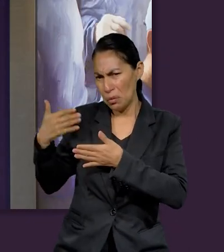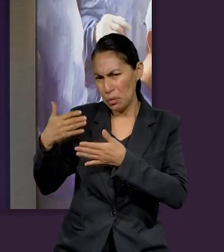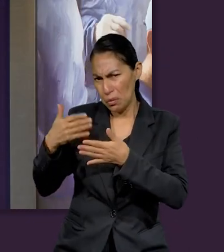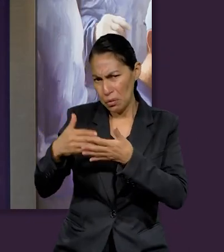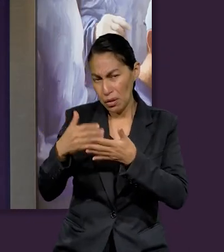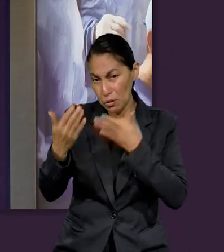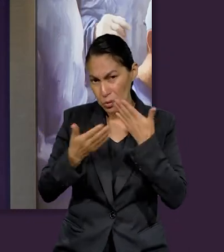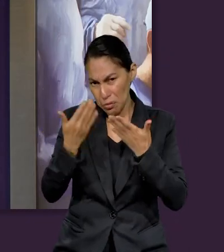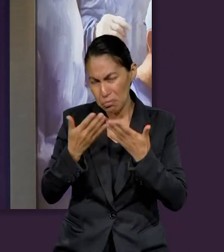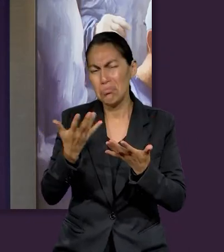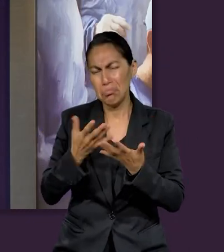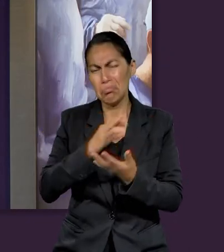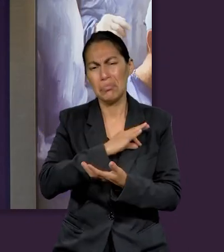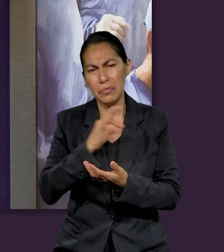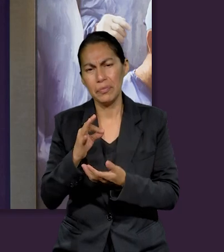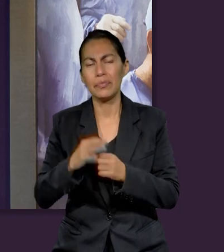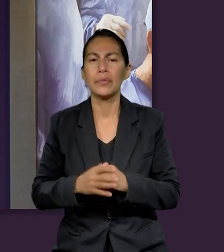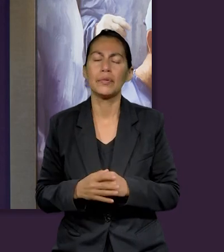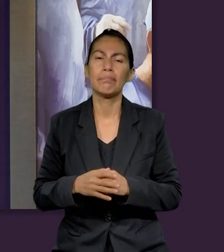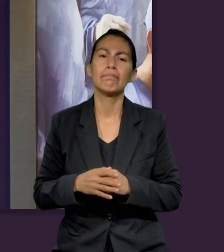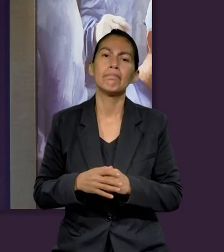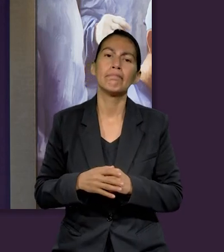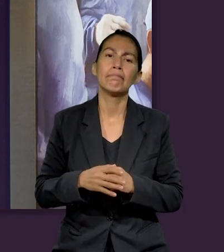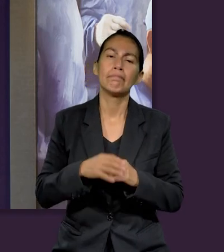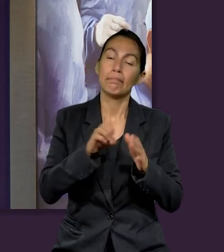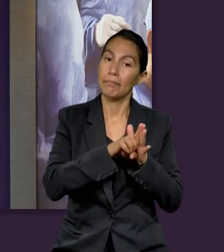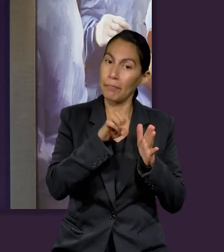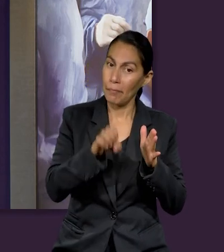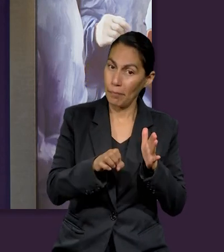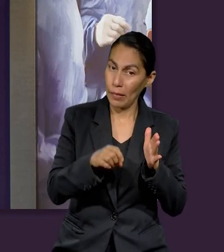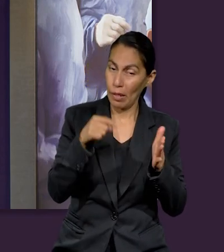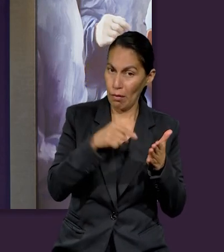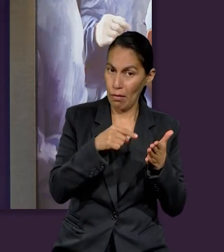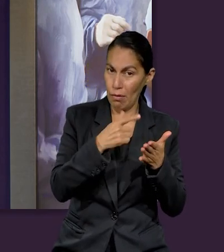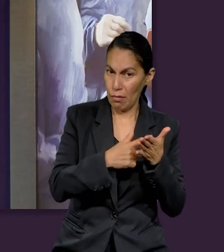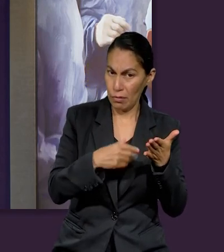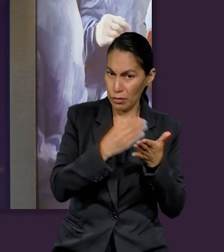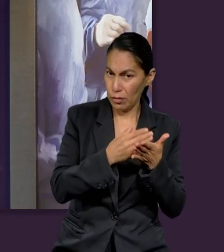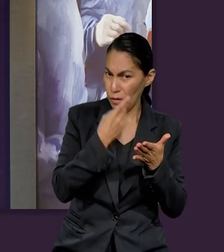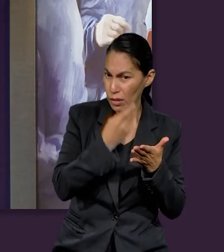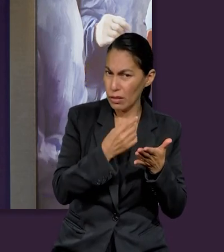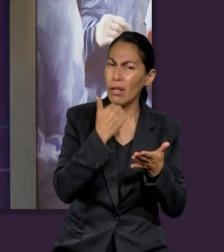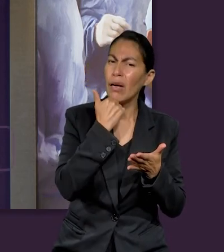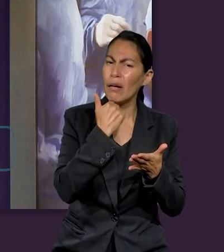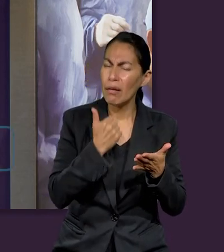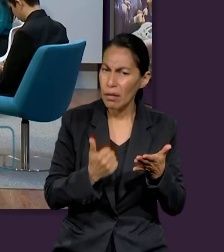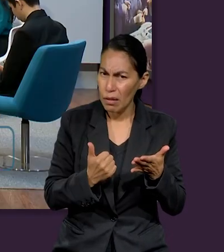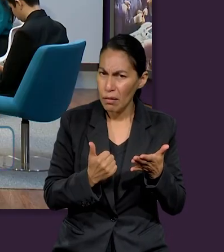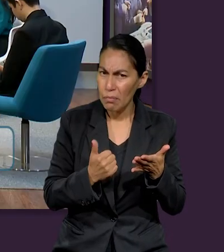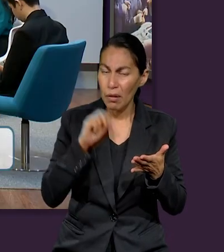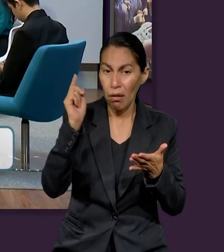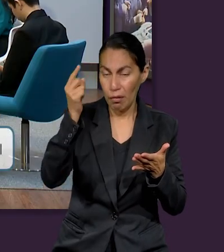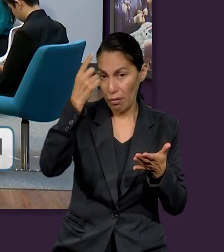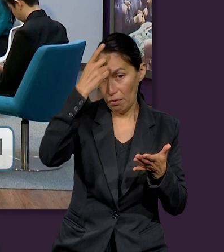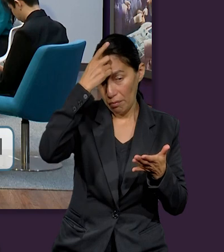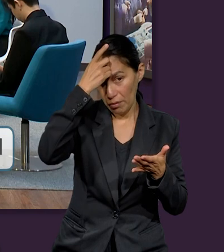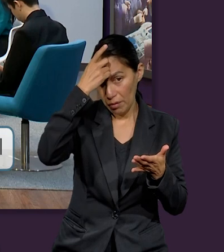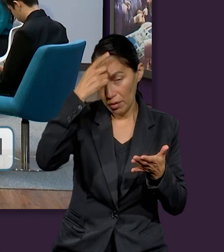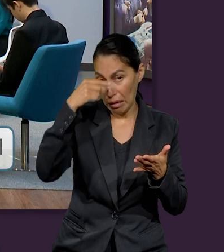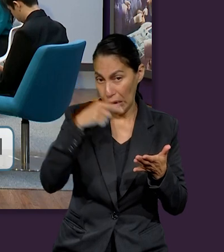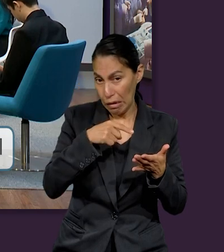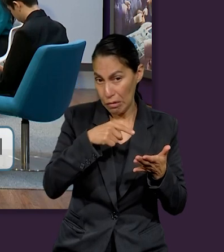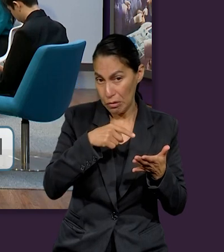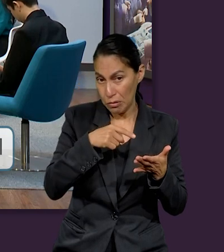mencionamos durante Durante este estudio y también me gusta mucho el ejemplo que da la lección sobre Abraham y sobre